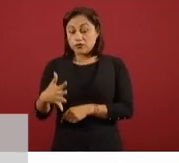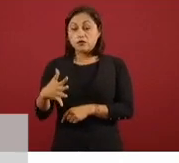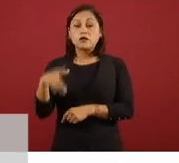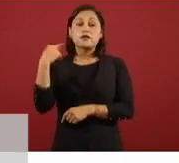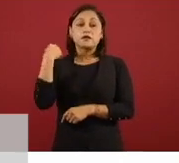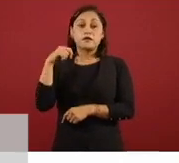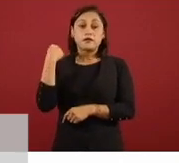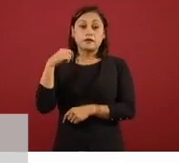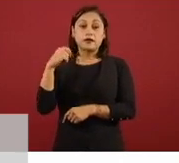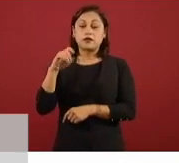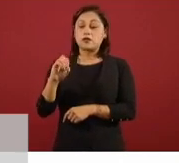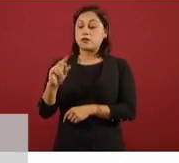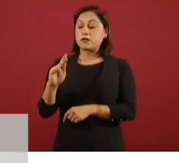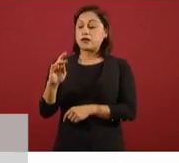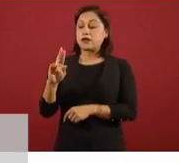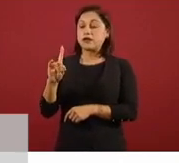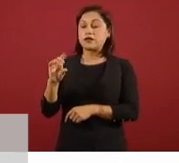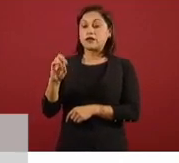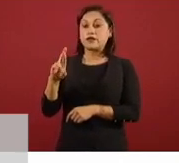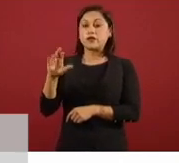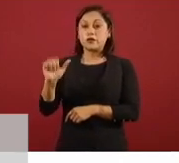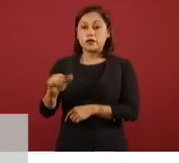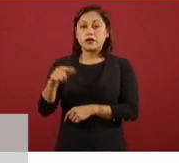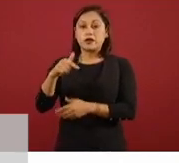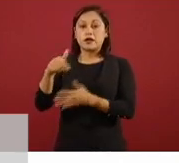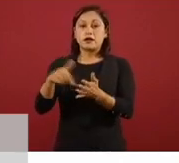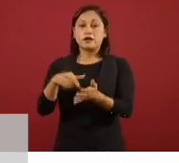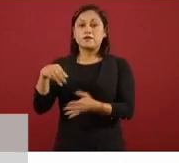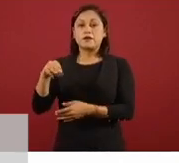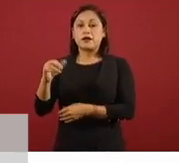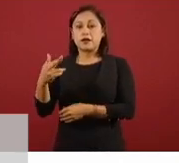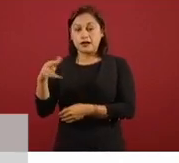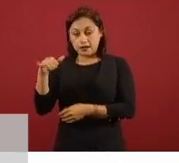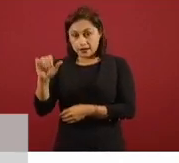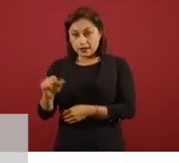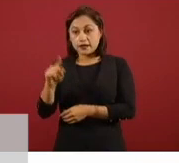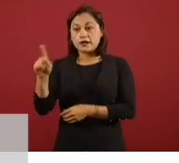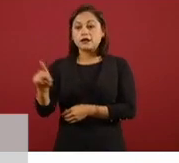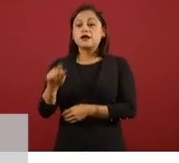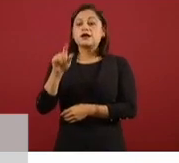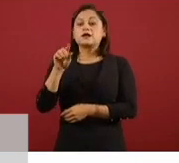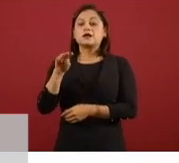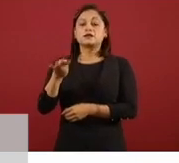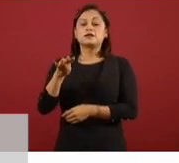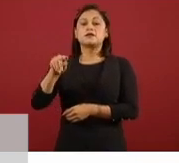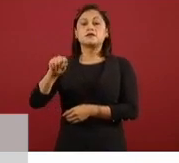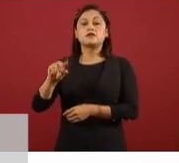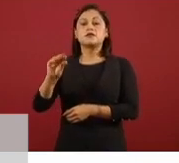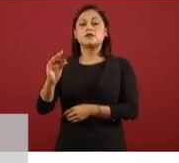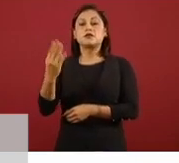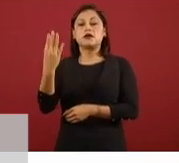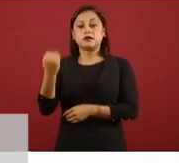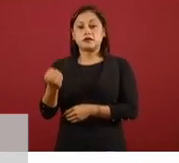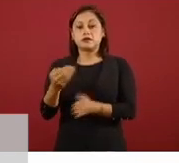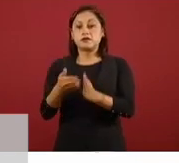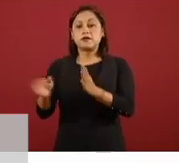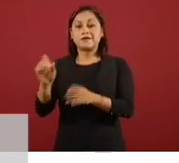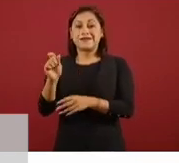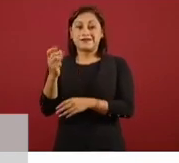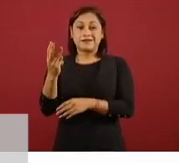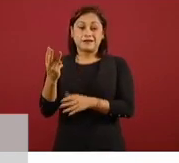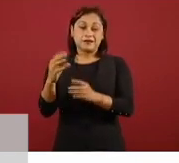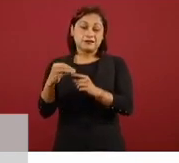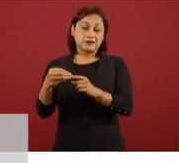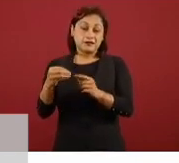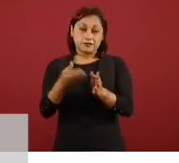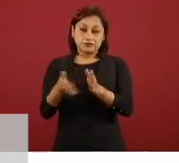lunes aclarará sobre este caso al finalizar la conferencia en youtube ver y ver a alejandro pide una disculpa